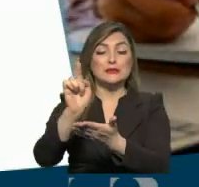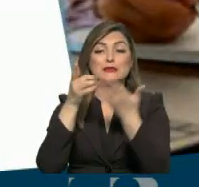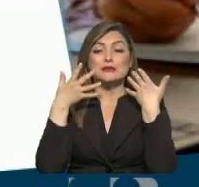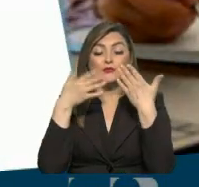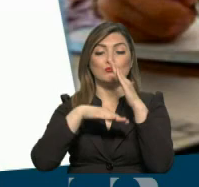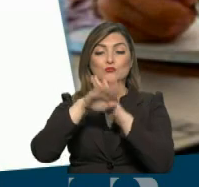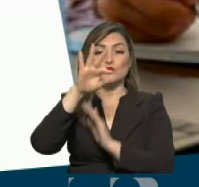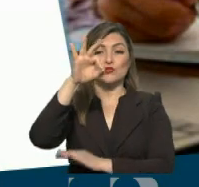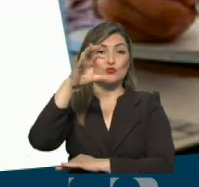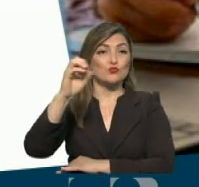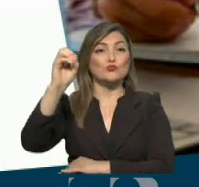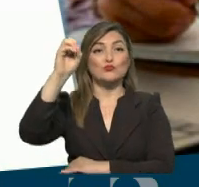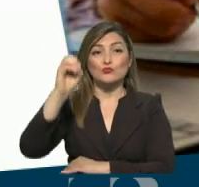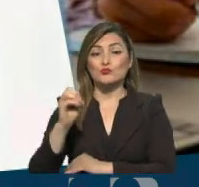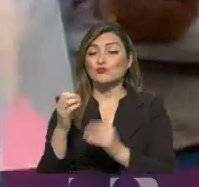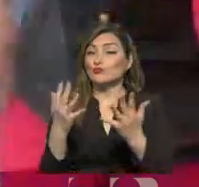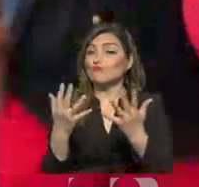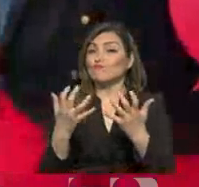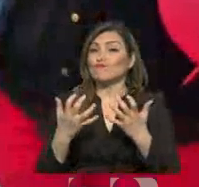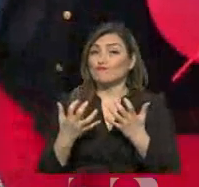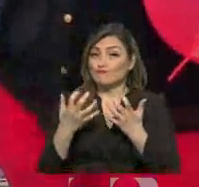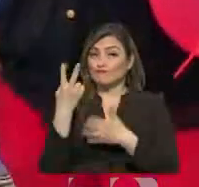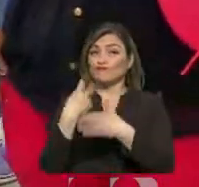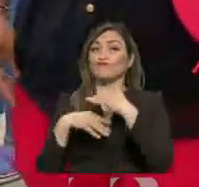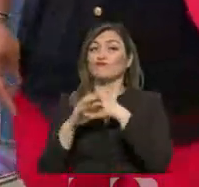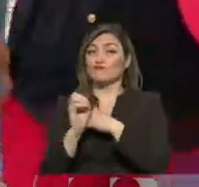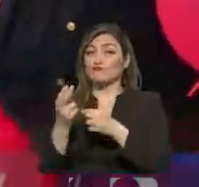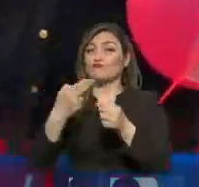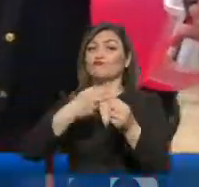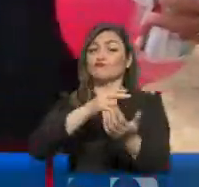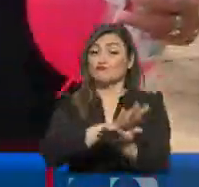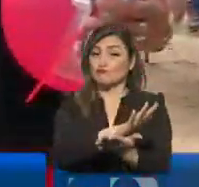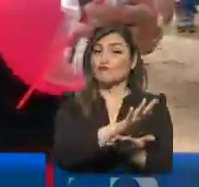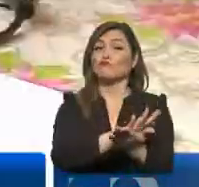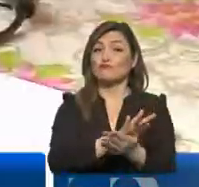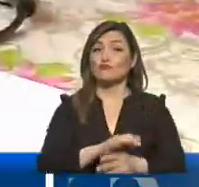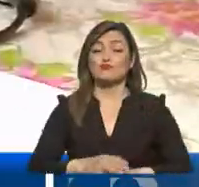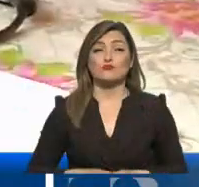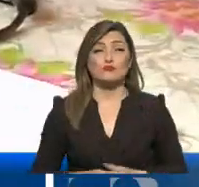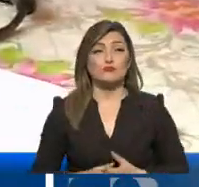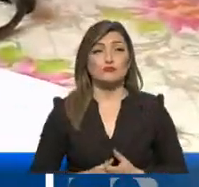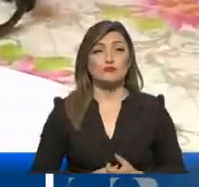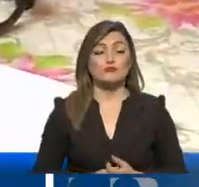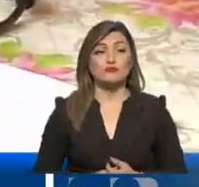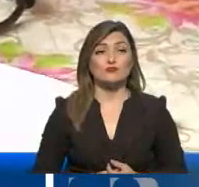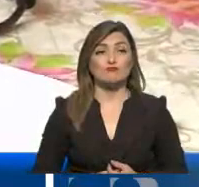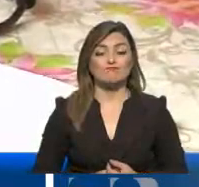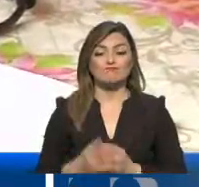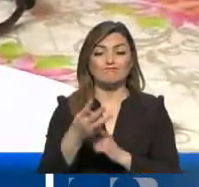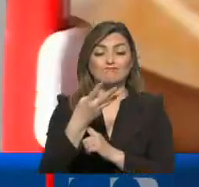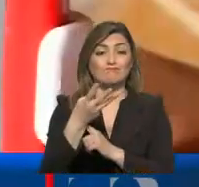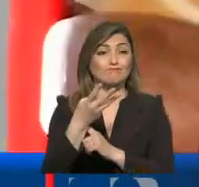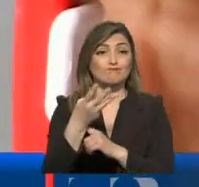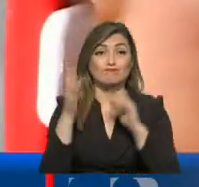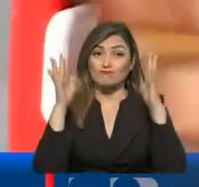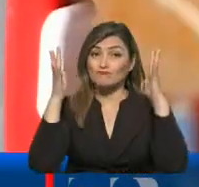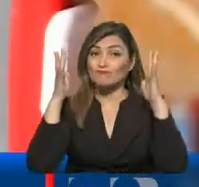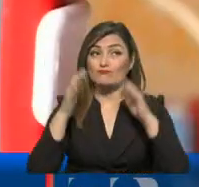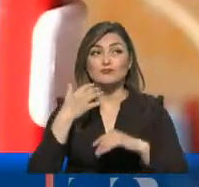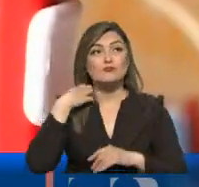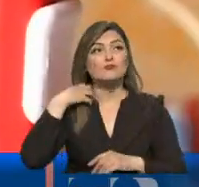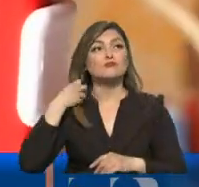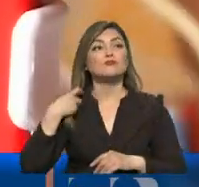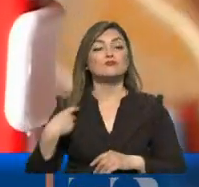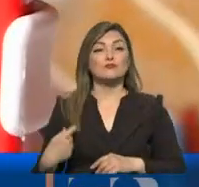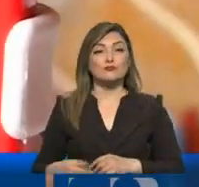de padres de familia han decidido que sus hijos vuelvan a las aulas, pues no cuentan con red de comunicaciones